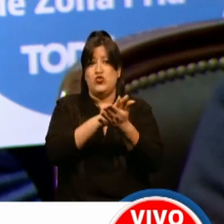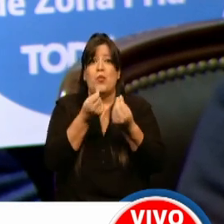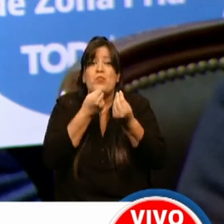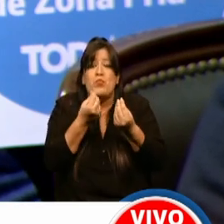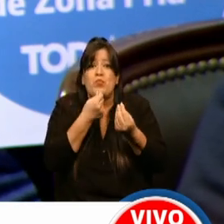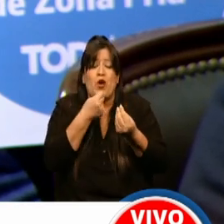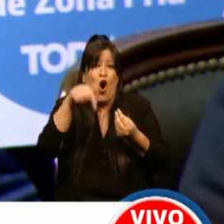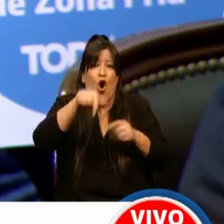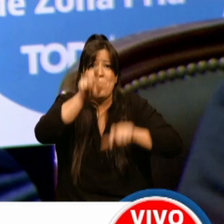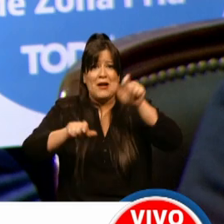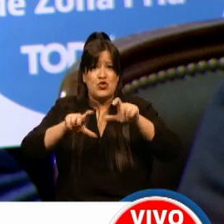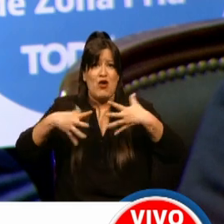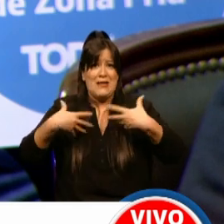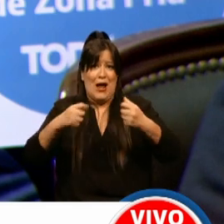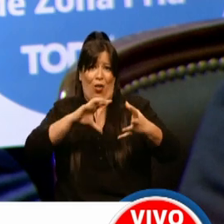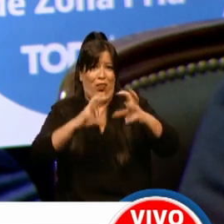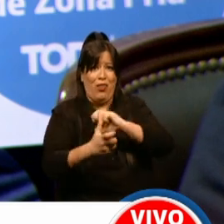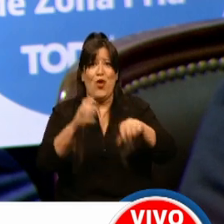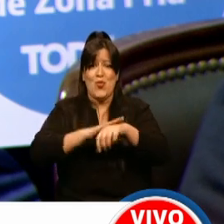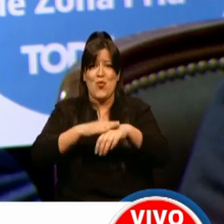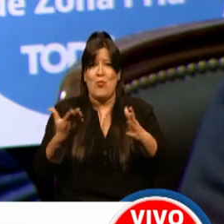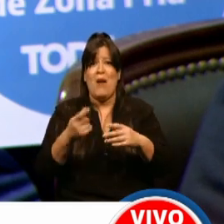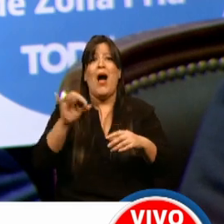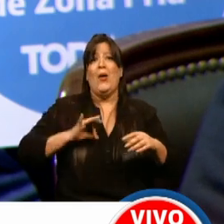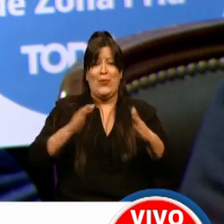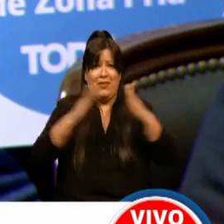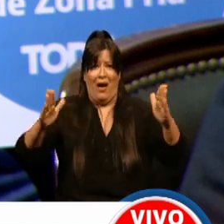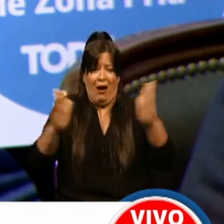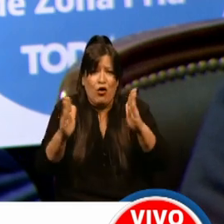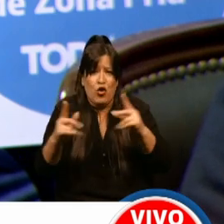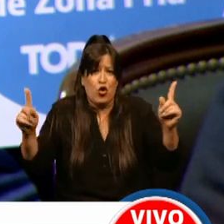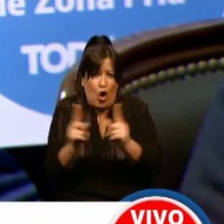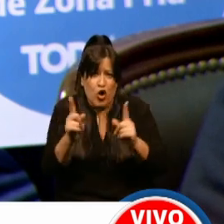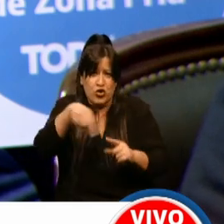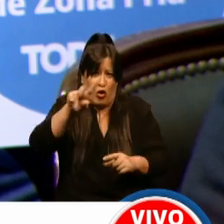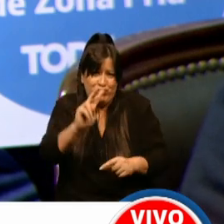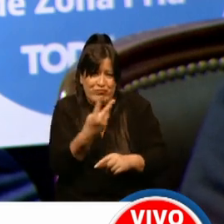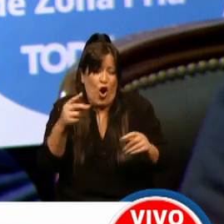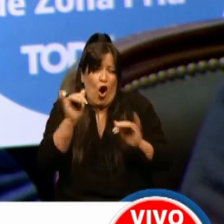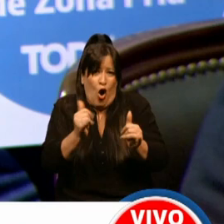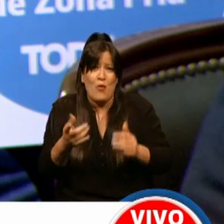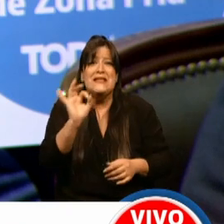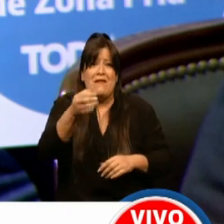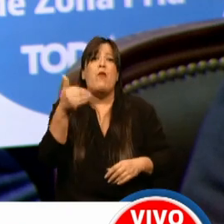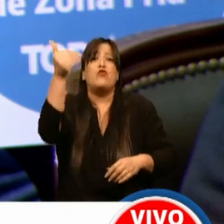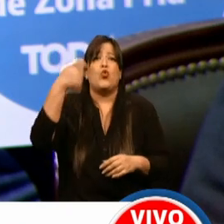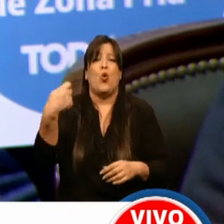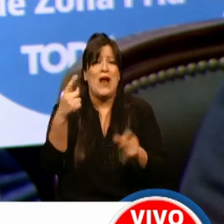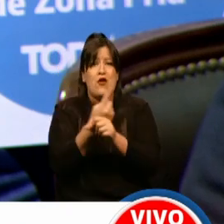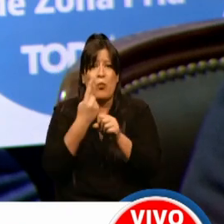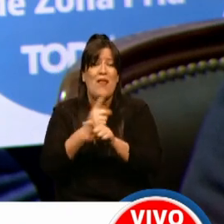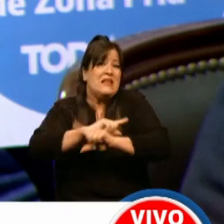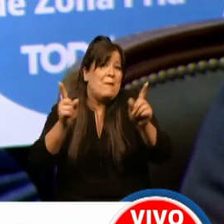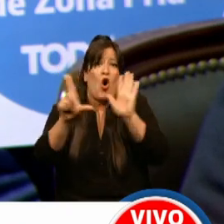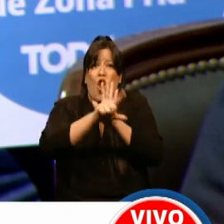su salud dañada que tienen un pronóstico de vida muy corta que sabemos que no se van a poder jubilar y que ni siquiera con esta